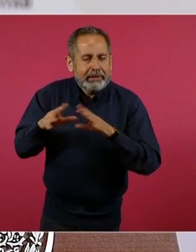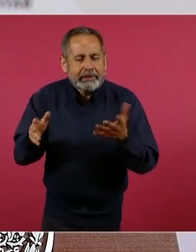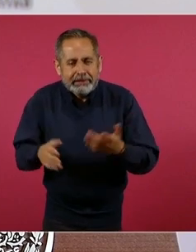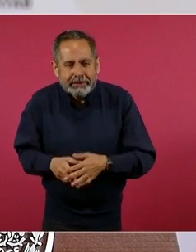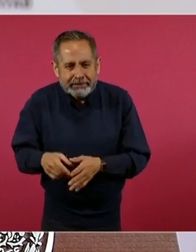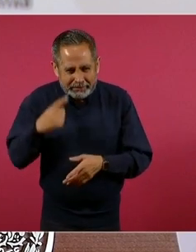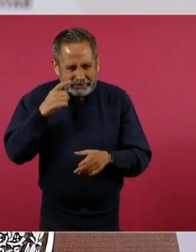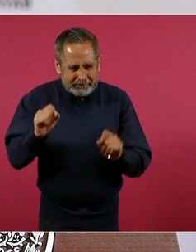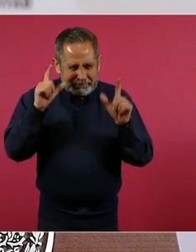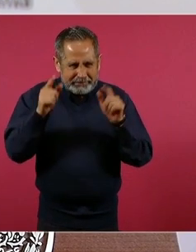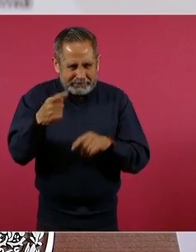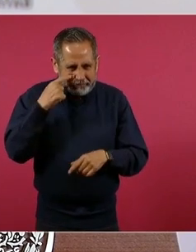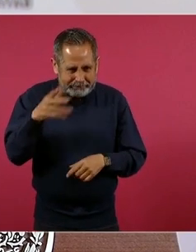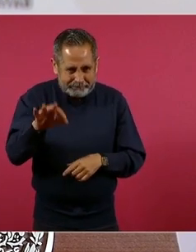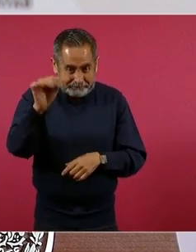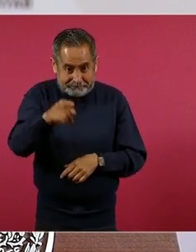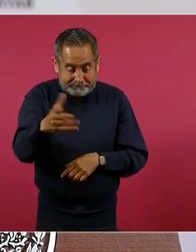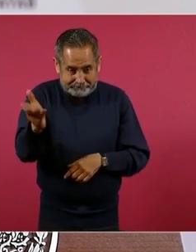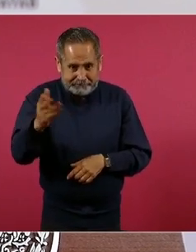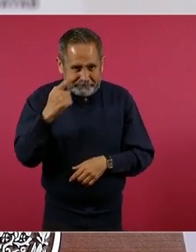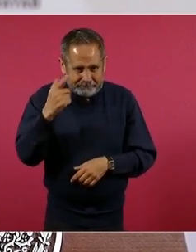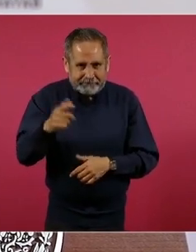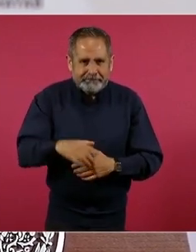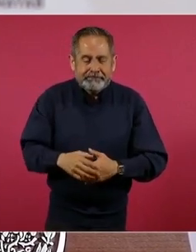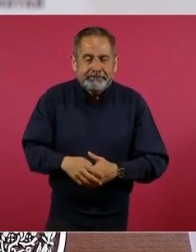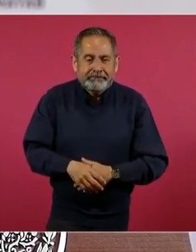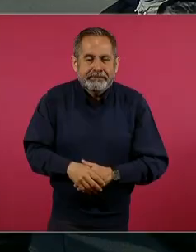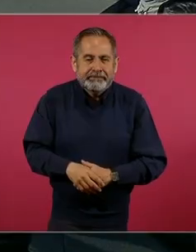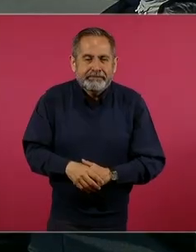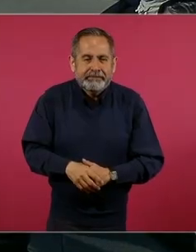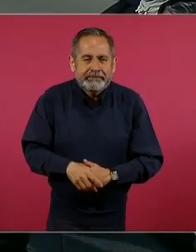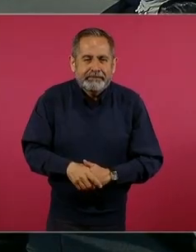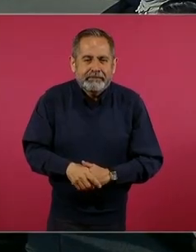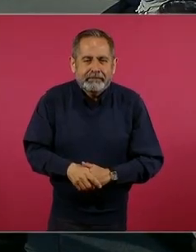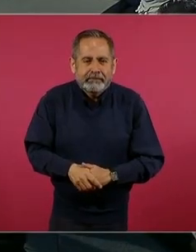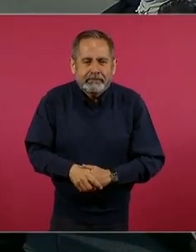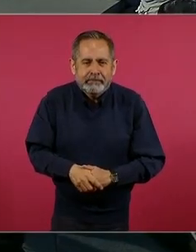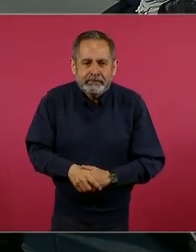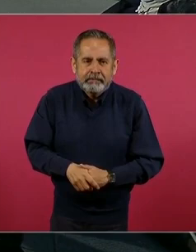a ver si está por ahí, ¿sí está? Sí.